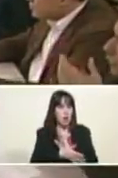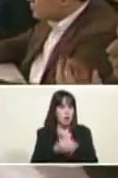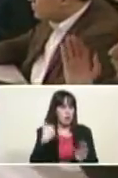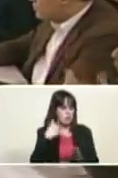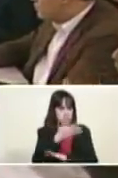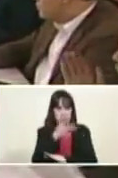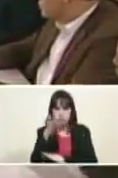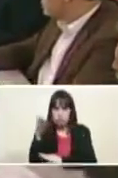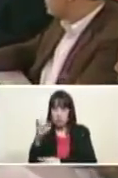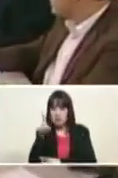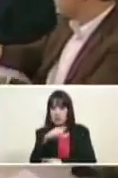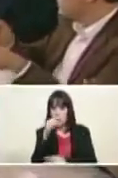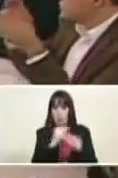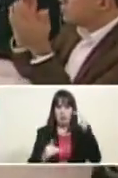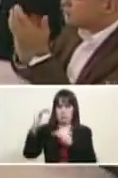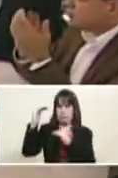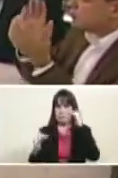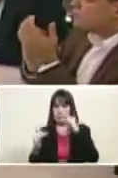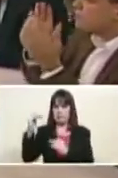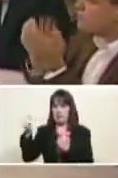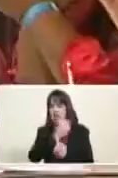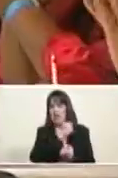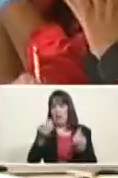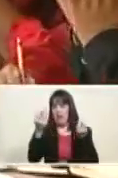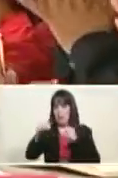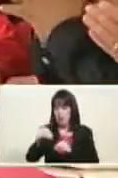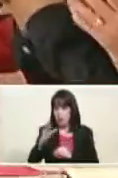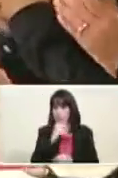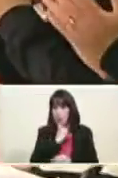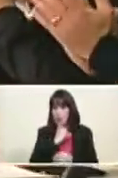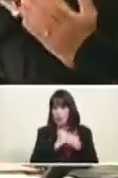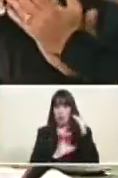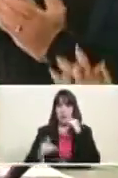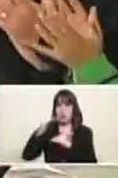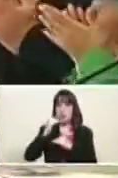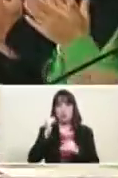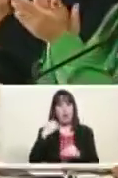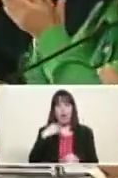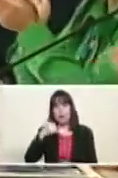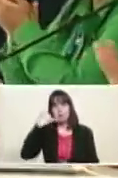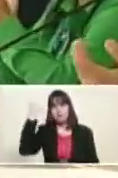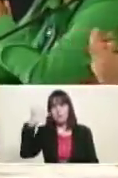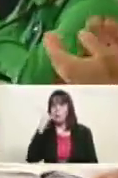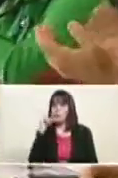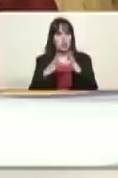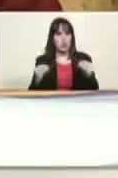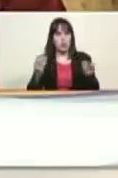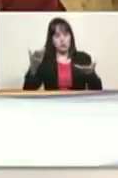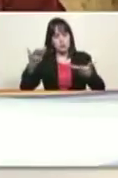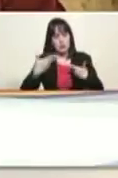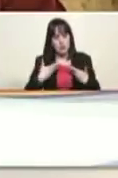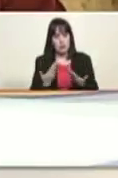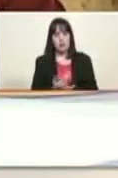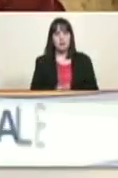Y ustedes me dicen, ¿quién viola los acuerdos? Para mandar Sebin y meterlo preso, compadre.